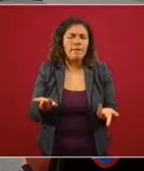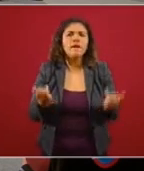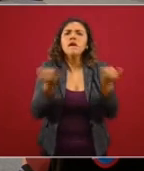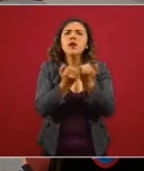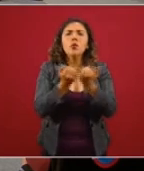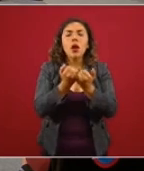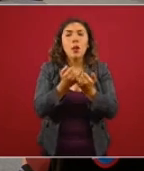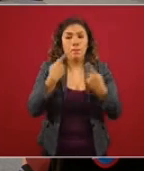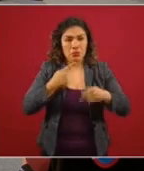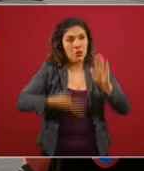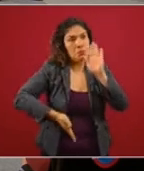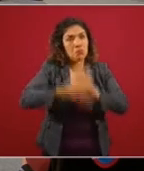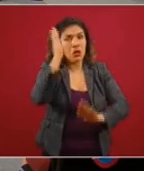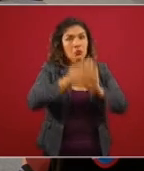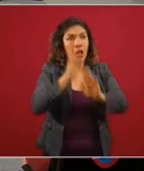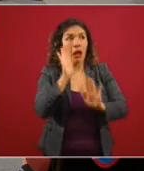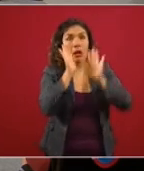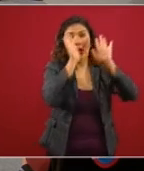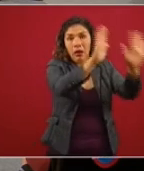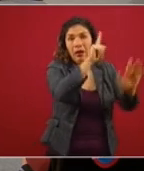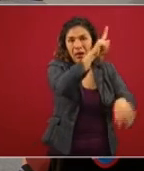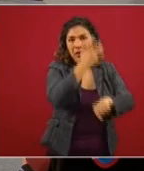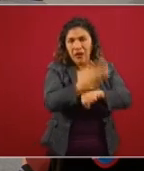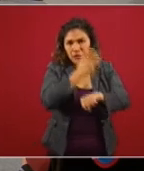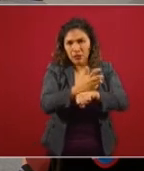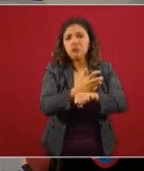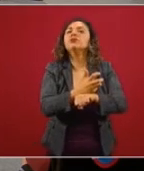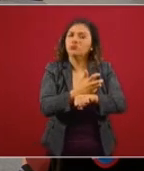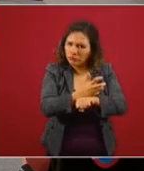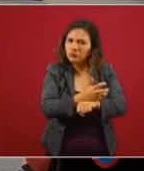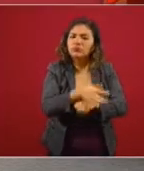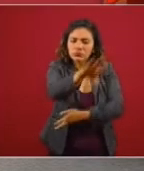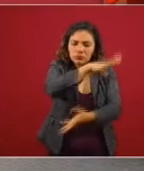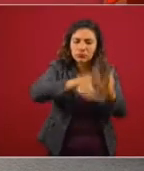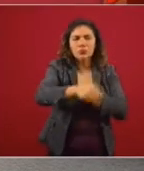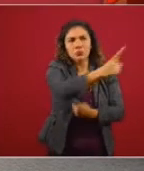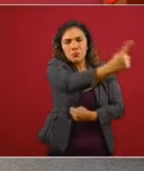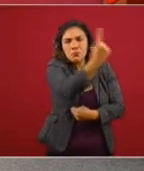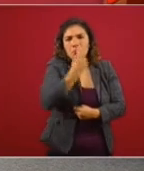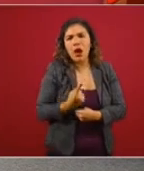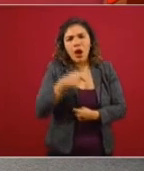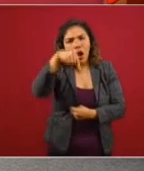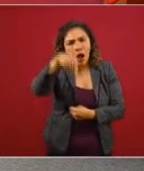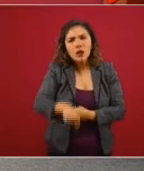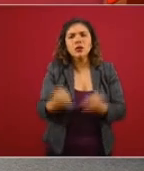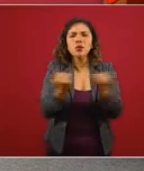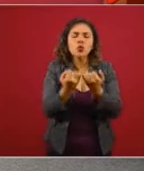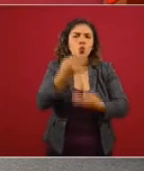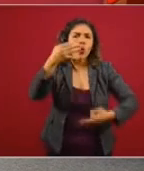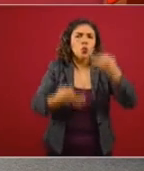van para allá, que vengan y que sean también